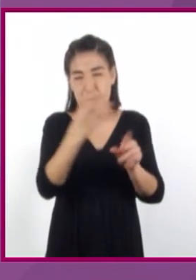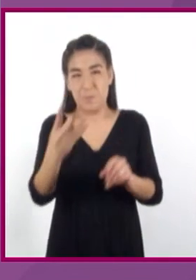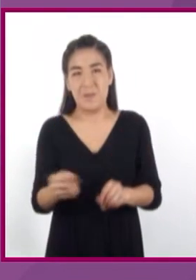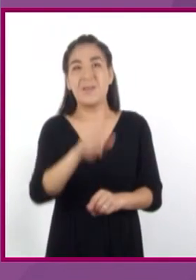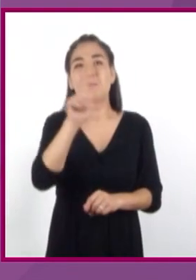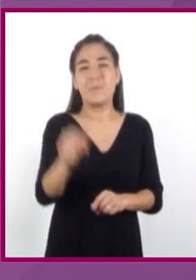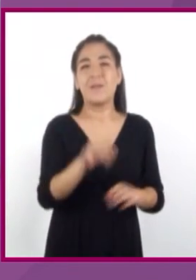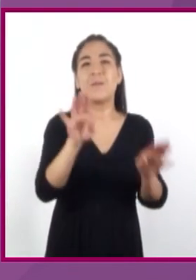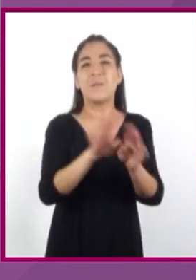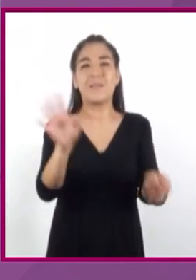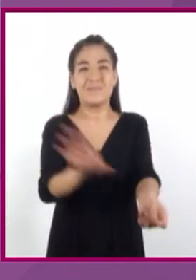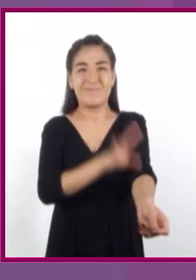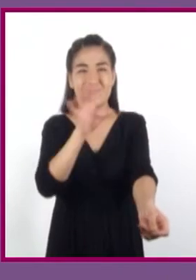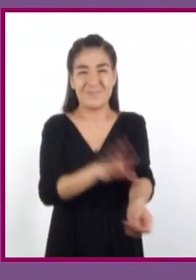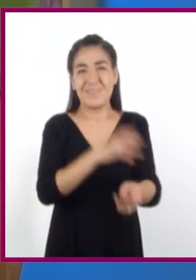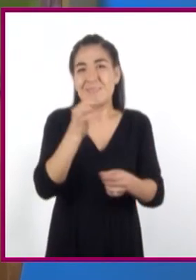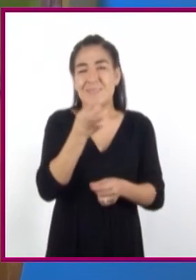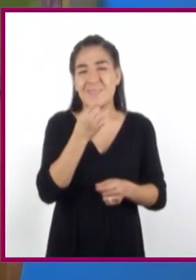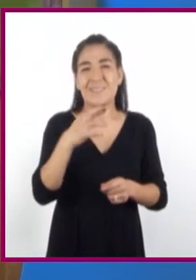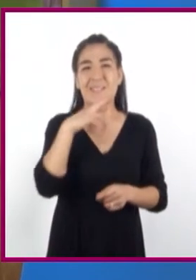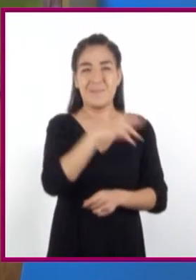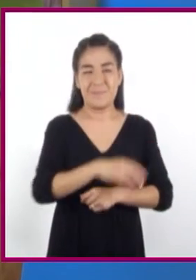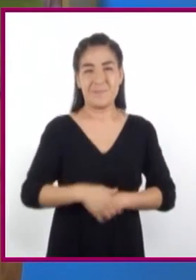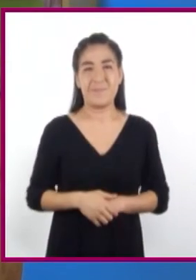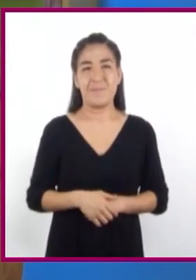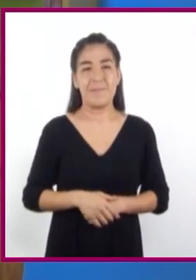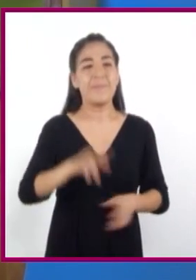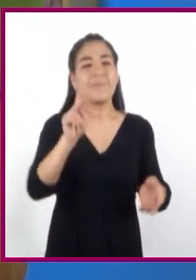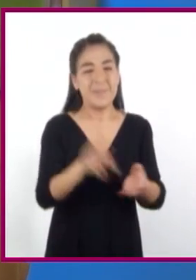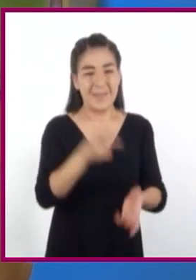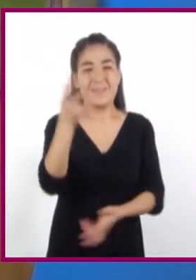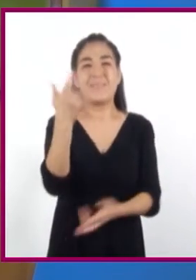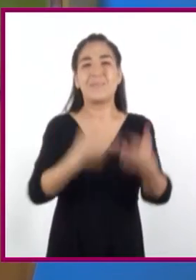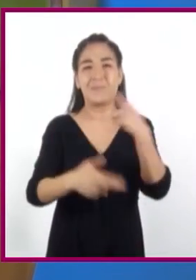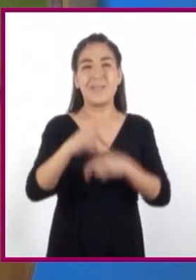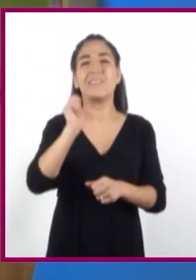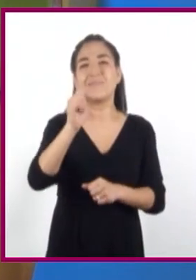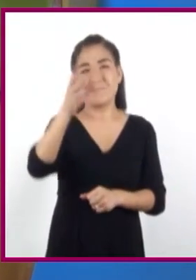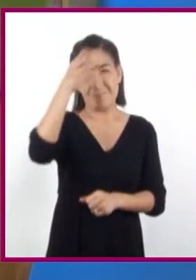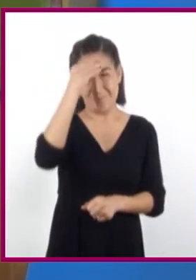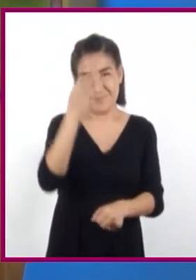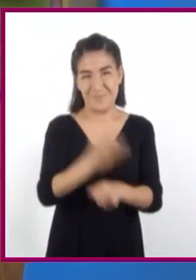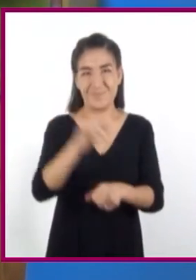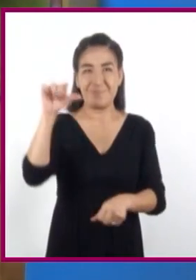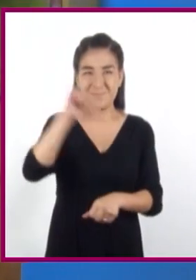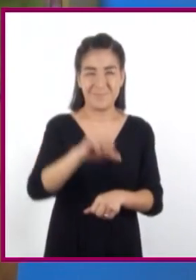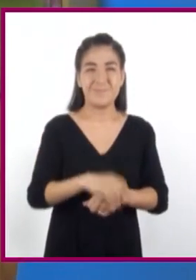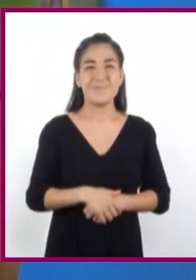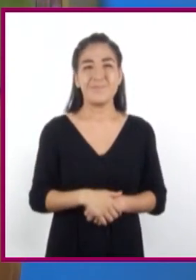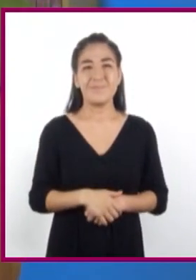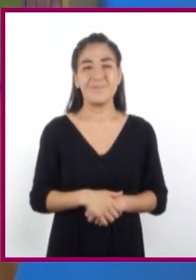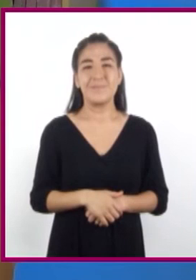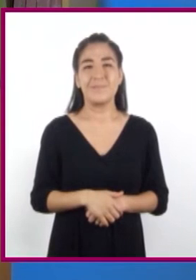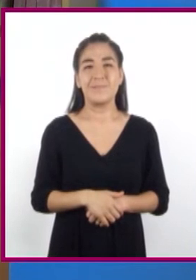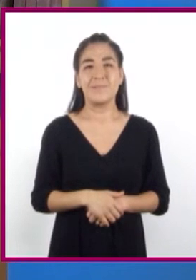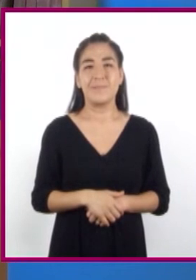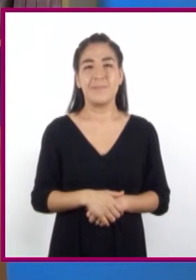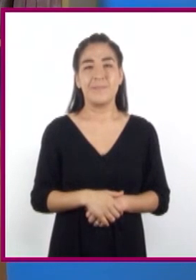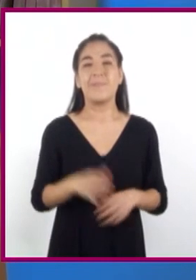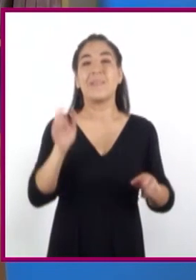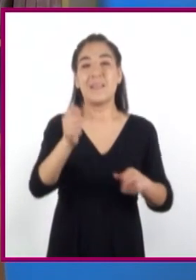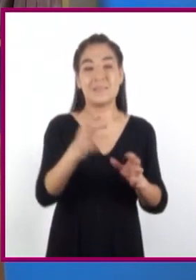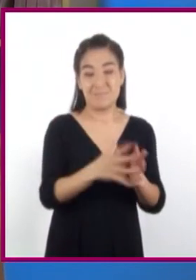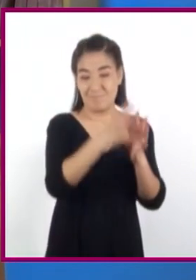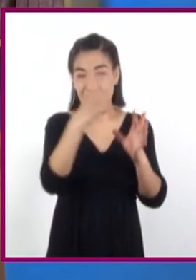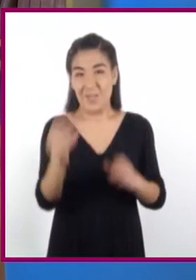energía sin necesidad de tocarnos. Recapitulemos lo que hemos aprendido el día de hoy. La transmisión